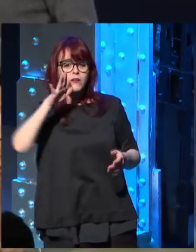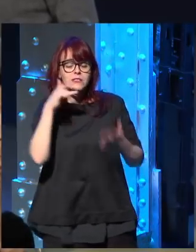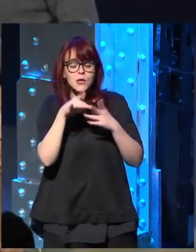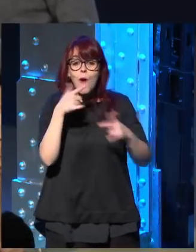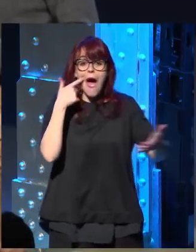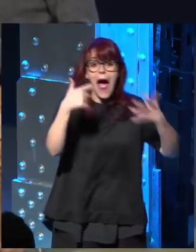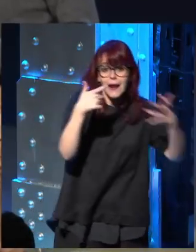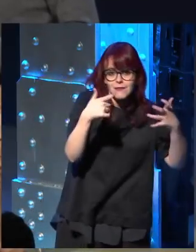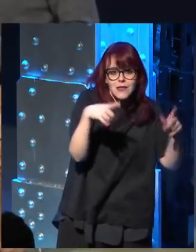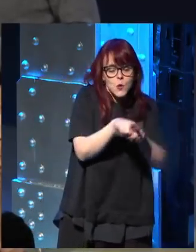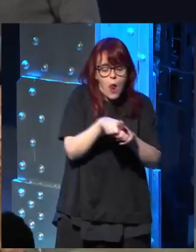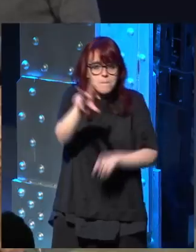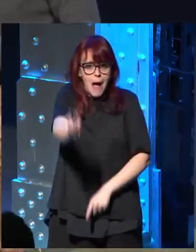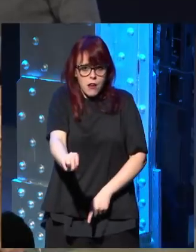pan.